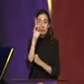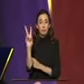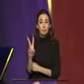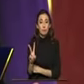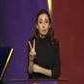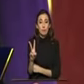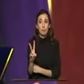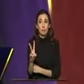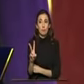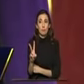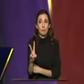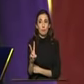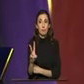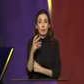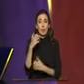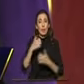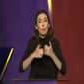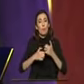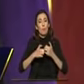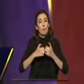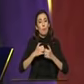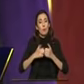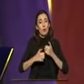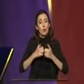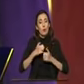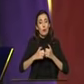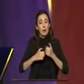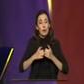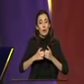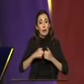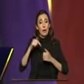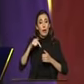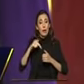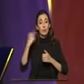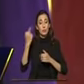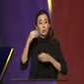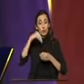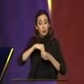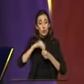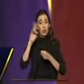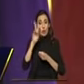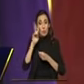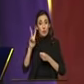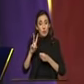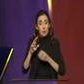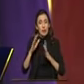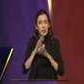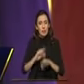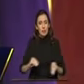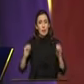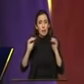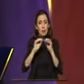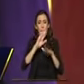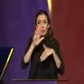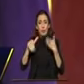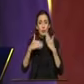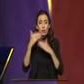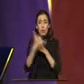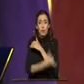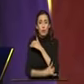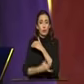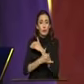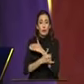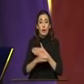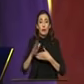en un problema, no solamente regional, sino una fuente de inestabilidad para varios países de la